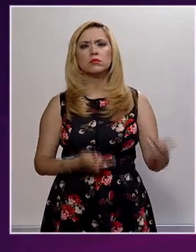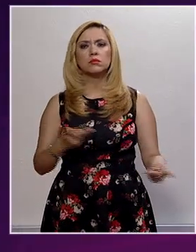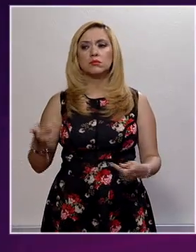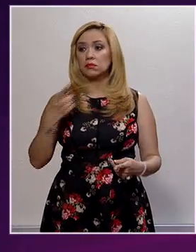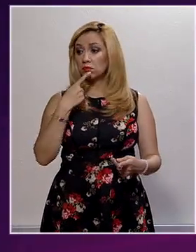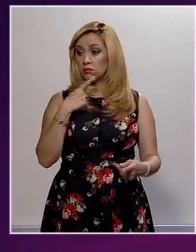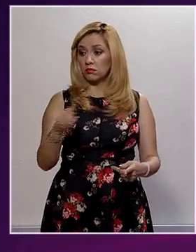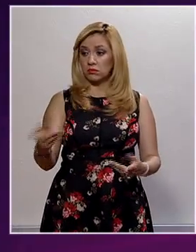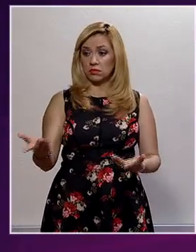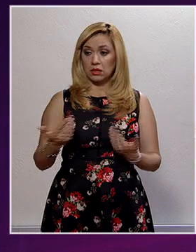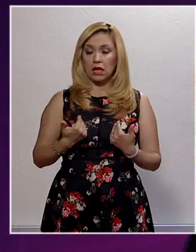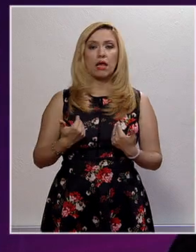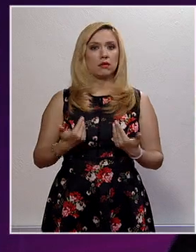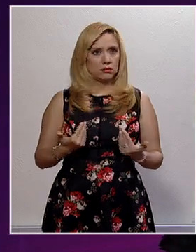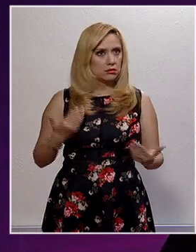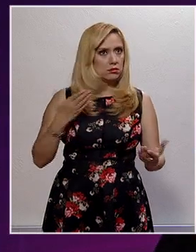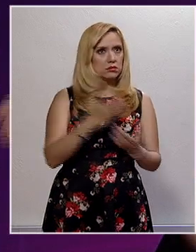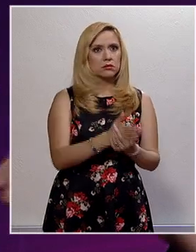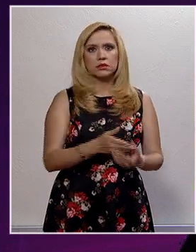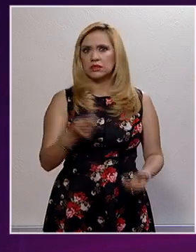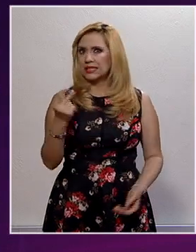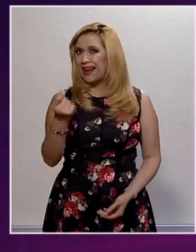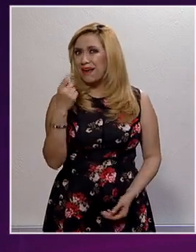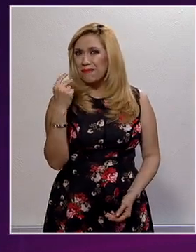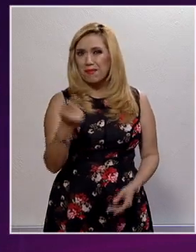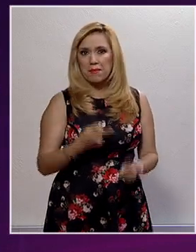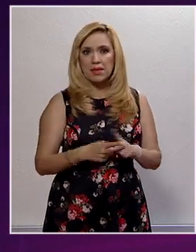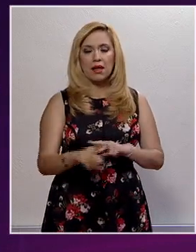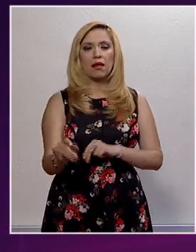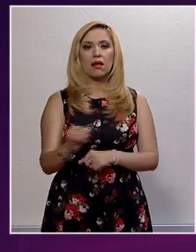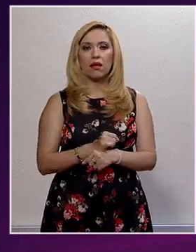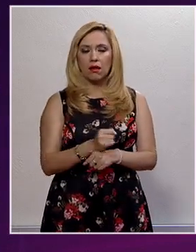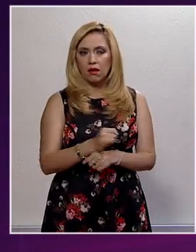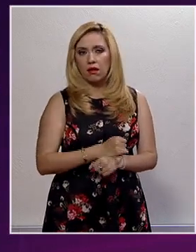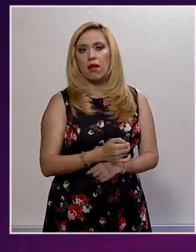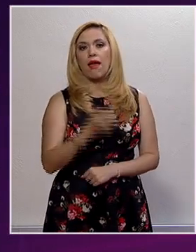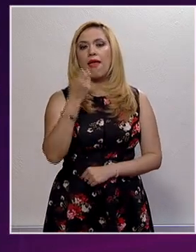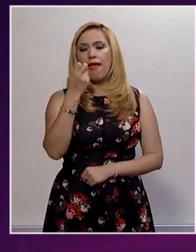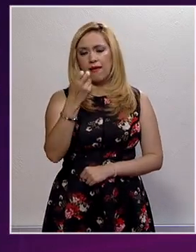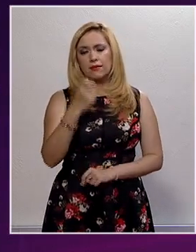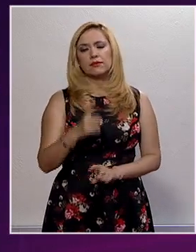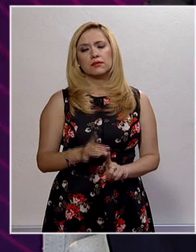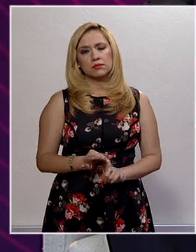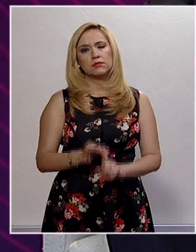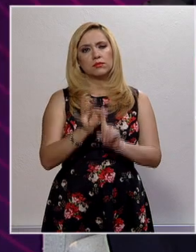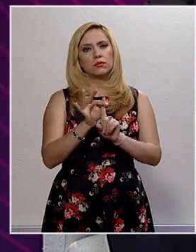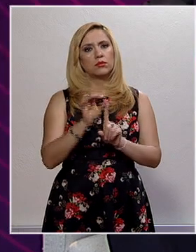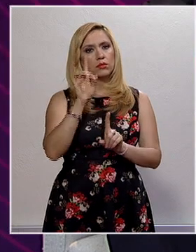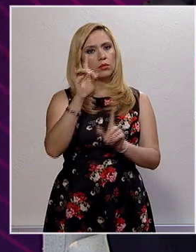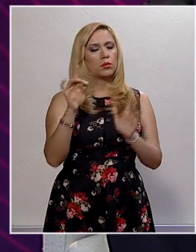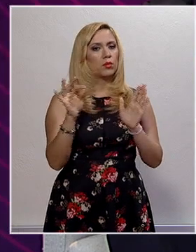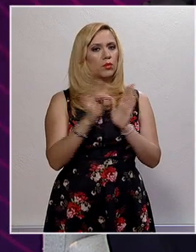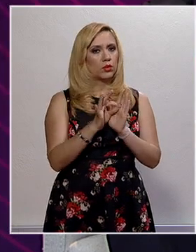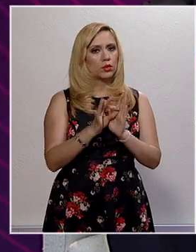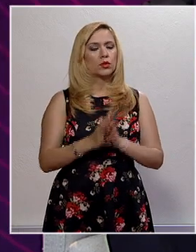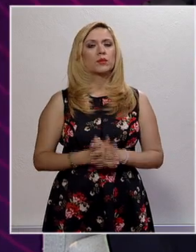denuncian e empezar la investigación, ¿no? Entonces ese sería un primer punto.